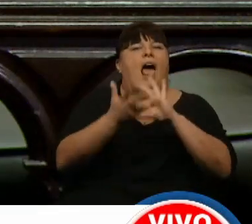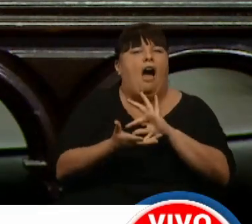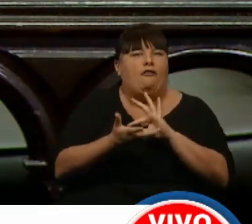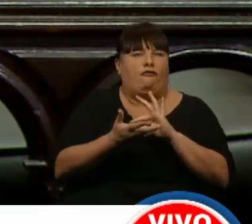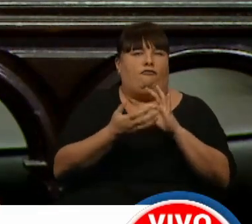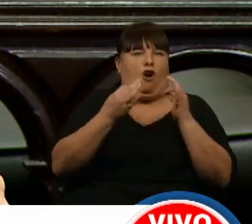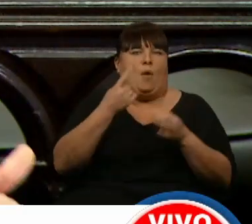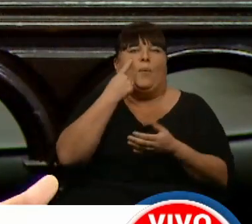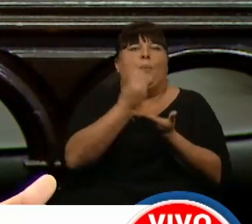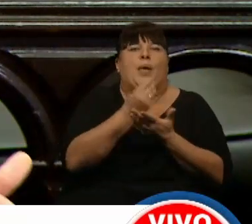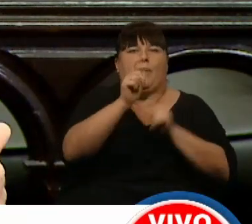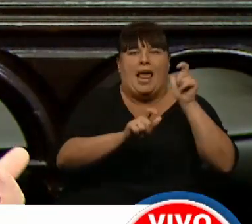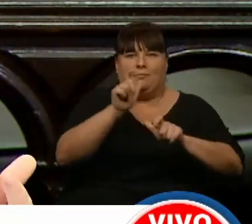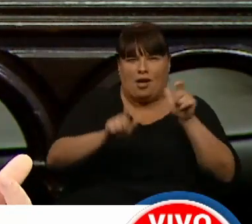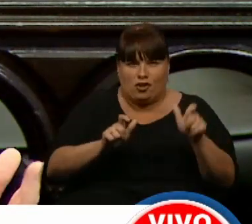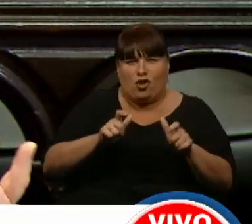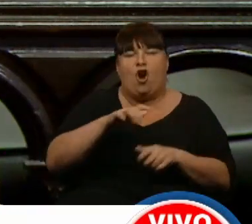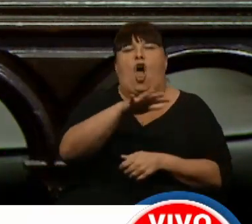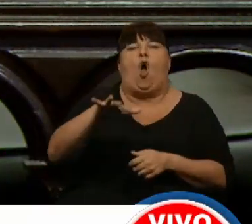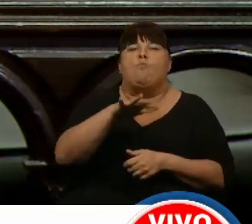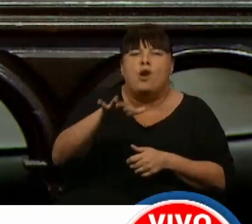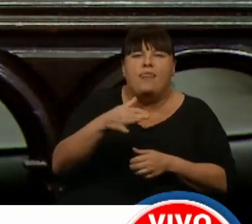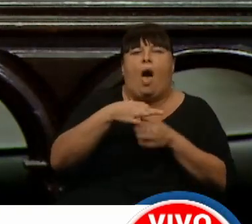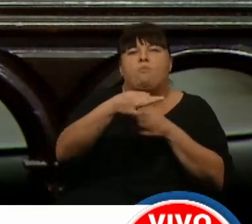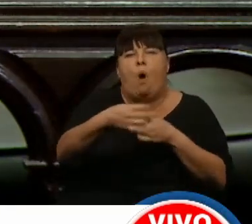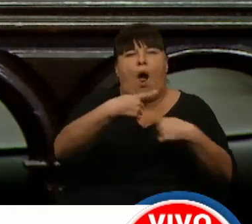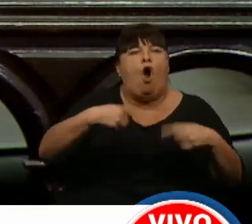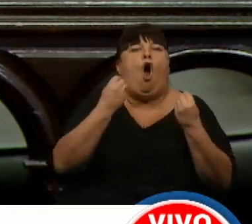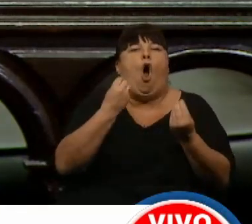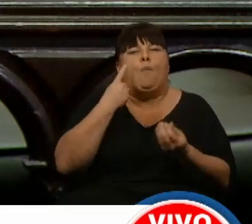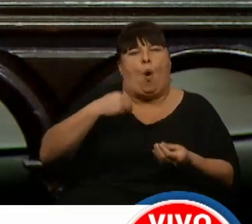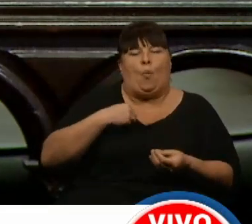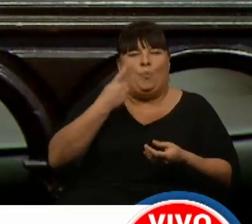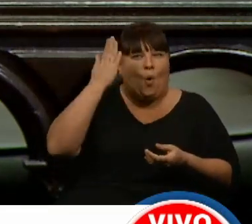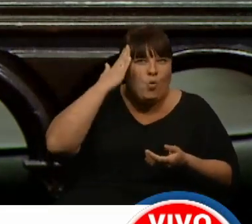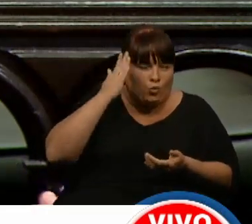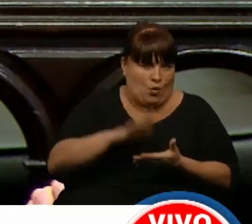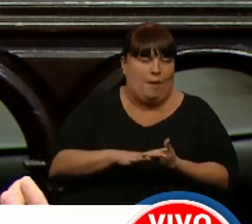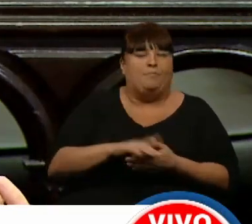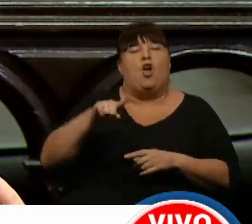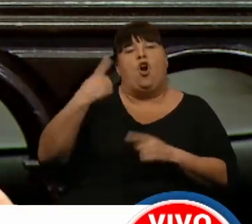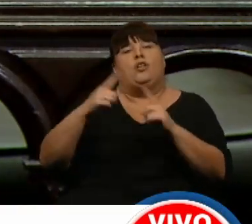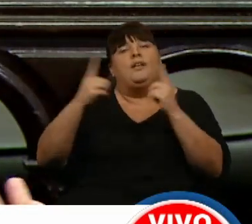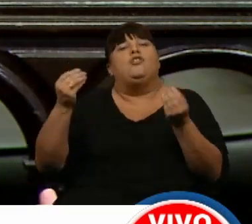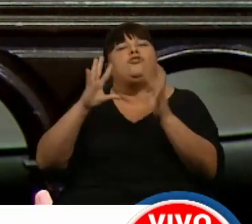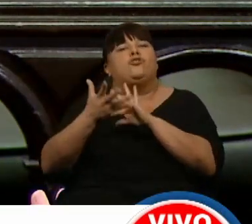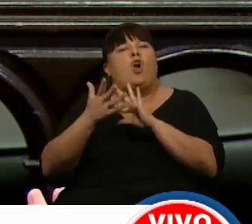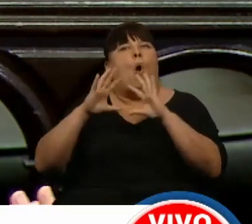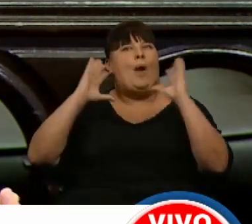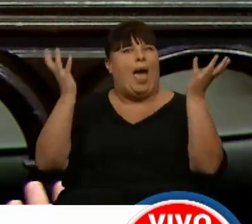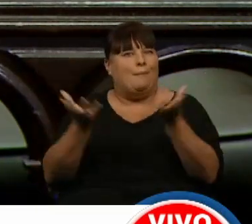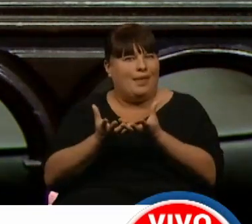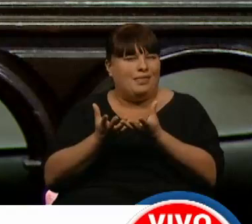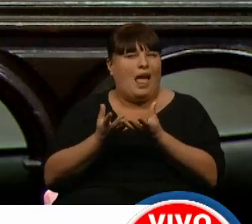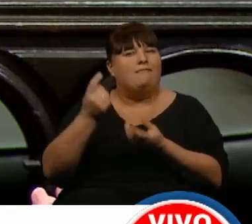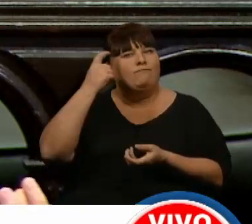condiciones en las que viven las personas, las comunidades, los pueblos, la cultura, la sostenibilidad desde el punto de vista ambiental,